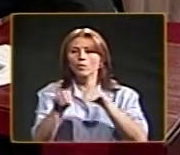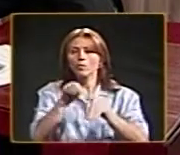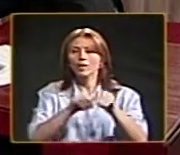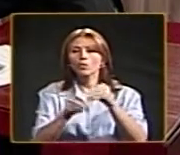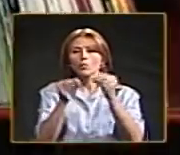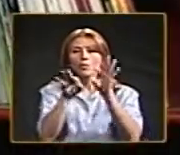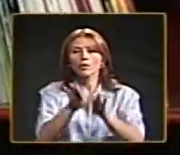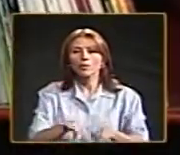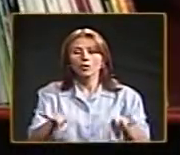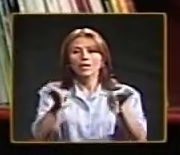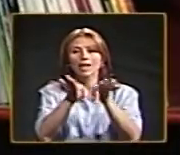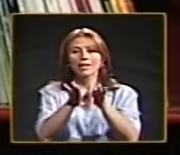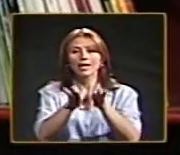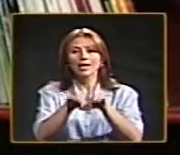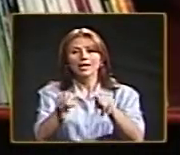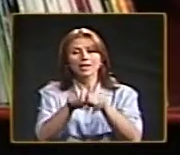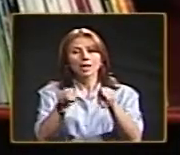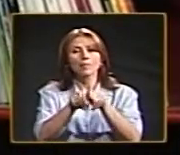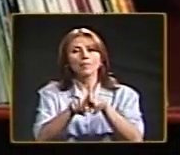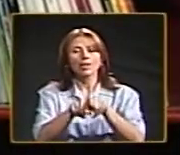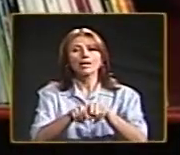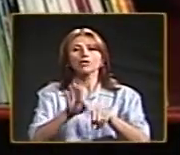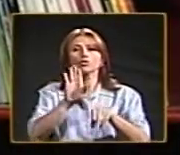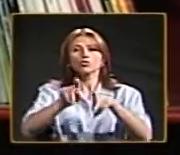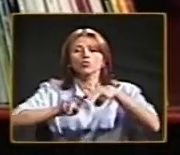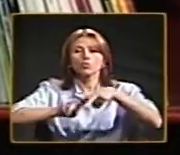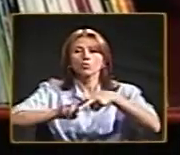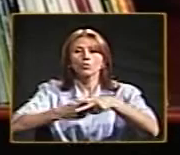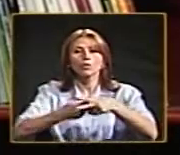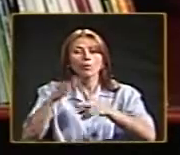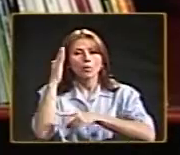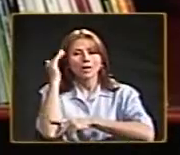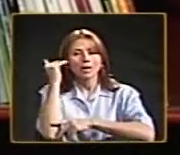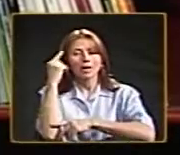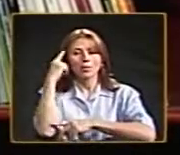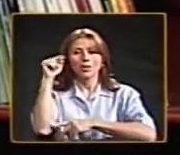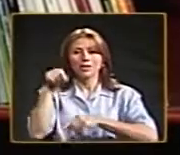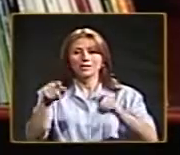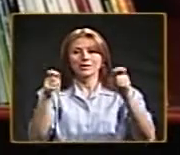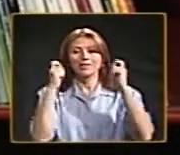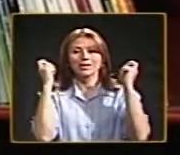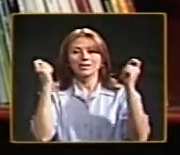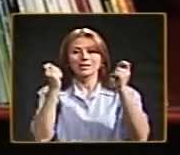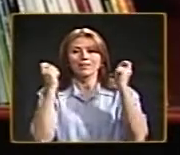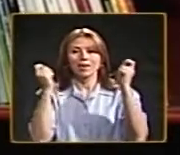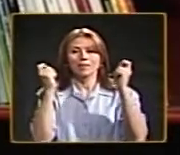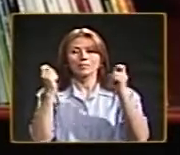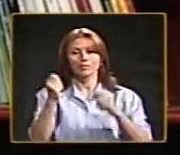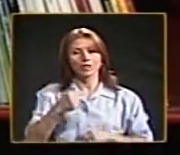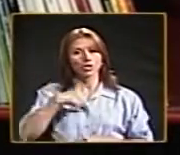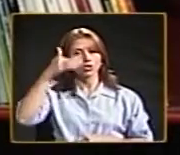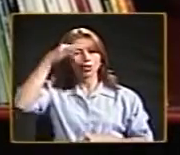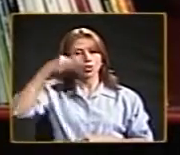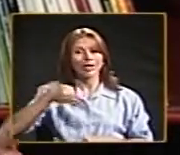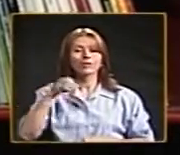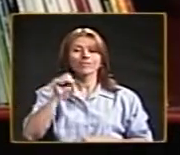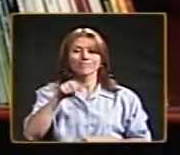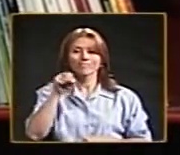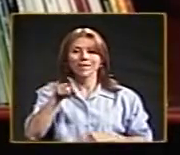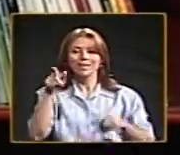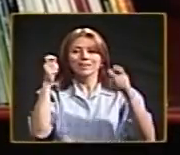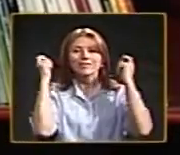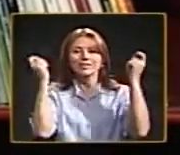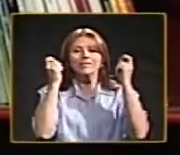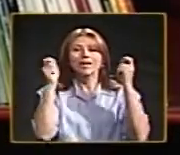movimiento importante que debe también sus raíces a esto, al festival. Creo ¿Verdad? La, que la, efectivamente el festival ha sido un semillero y un lugar